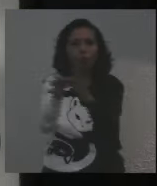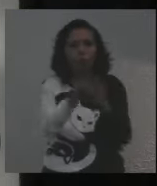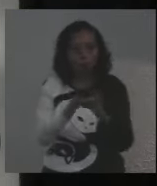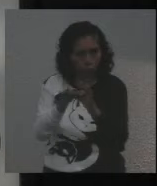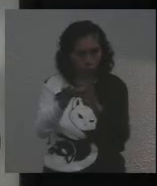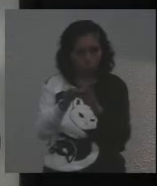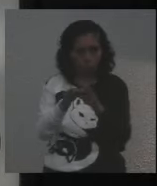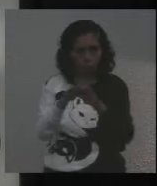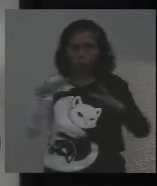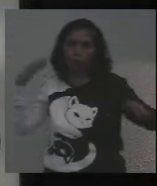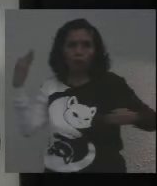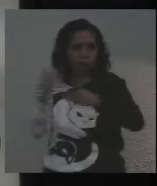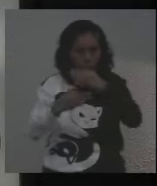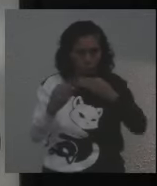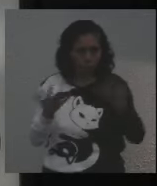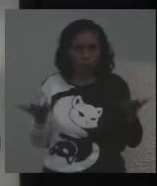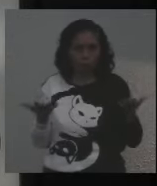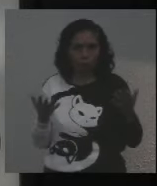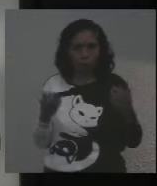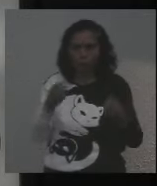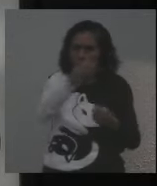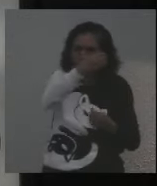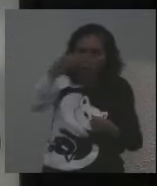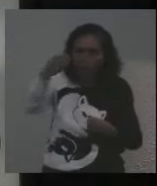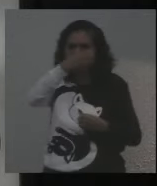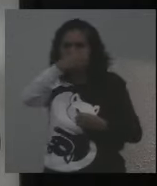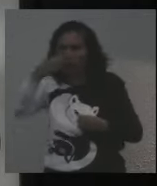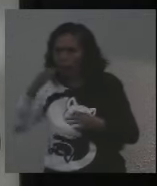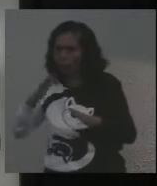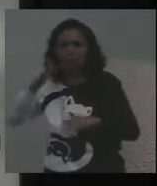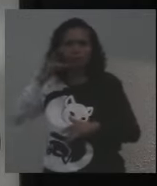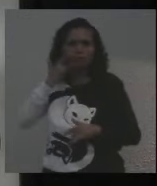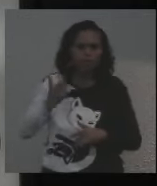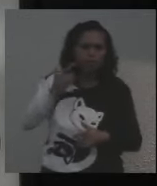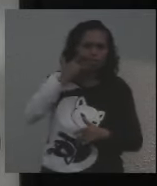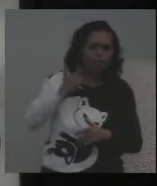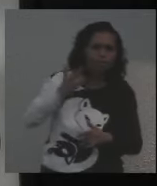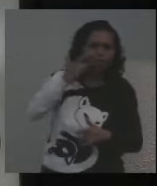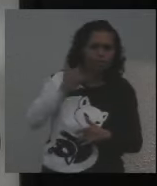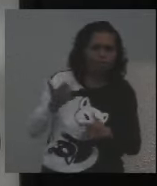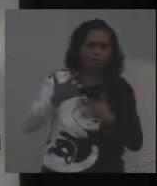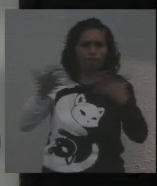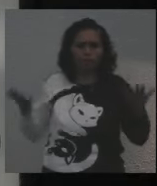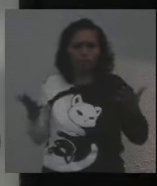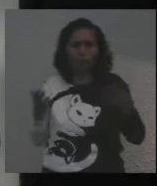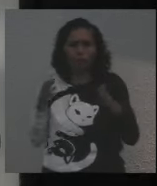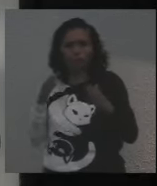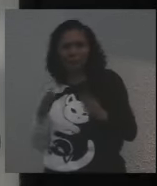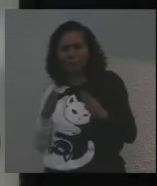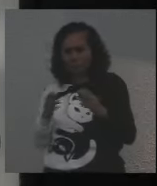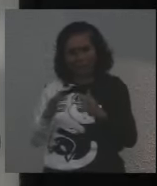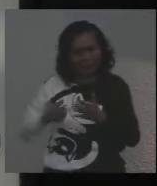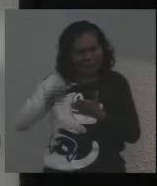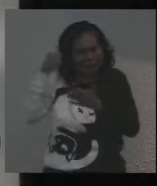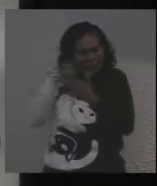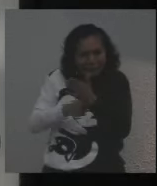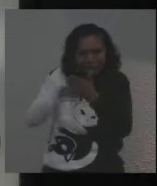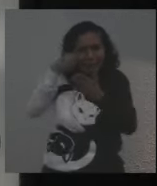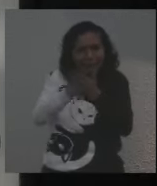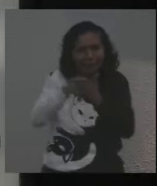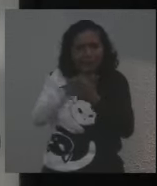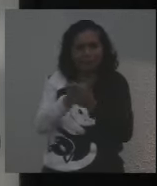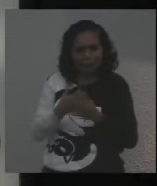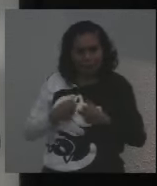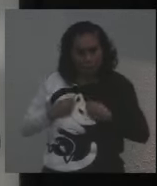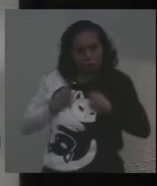lo hagamos Unidos coordinando esfuerzos y poniendo todo nuestro empeño toda nuestra tenacidad toda nuestra